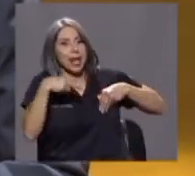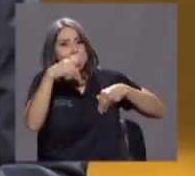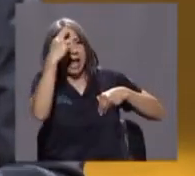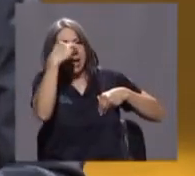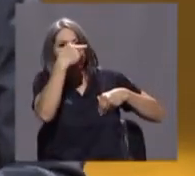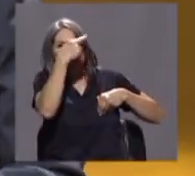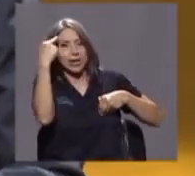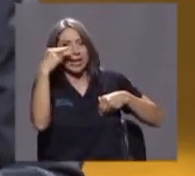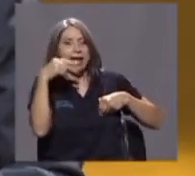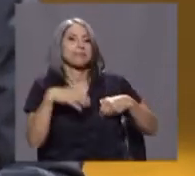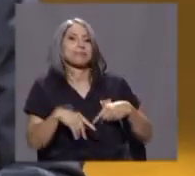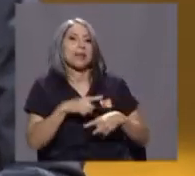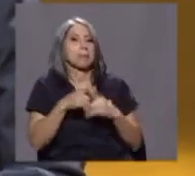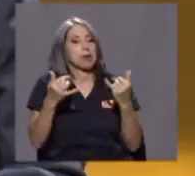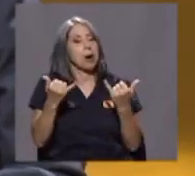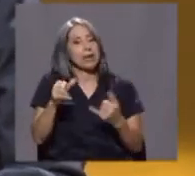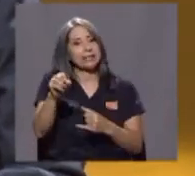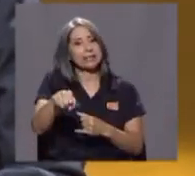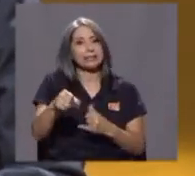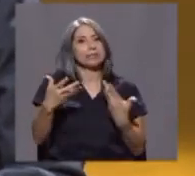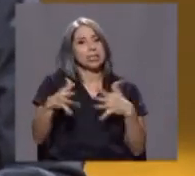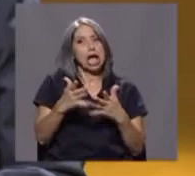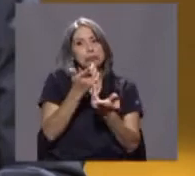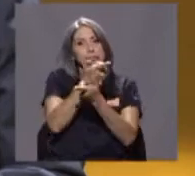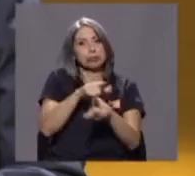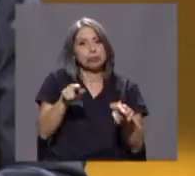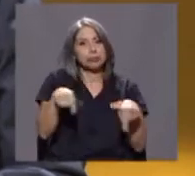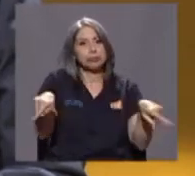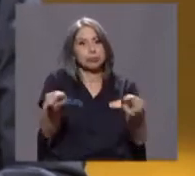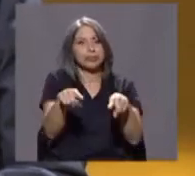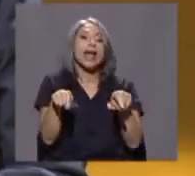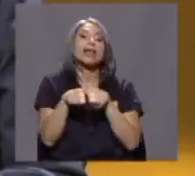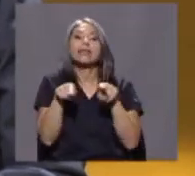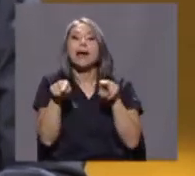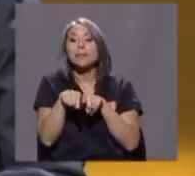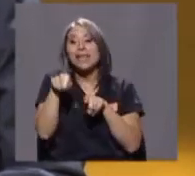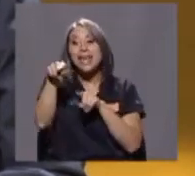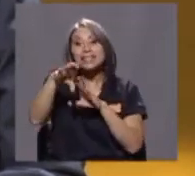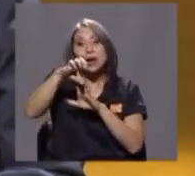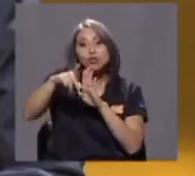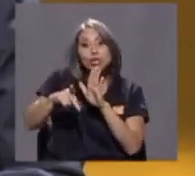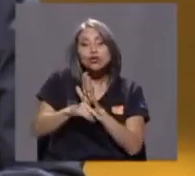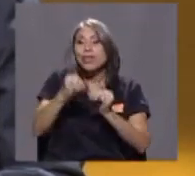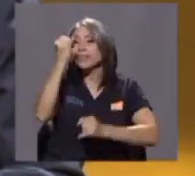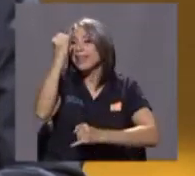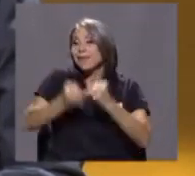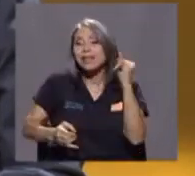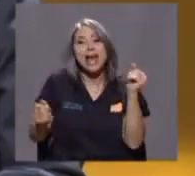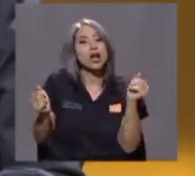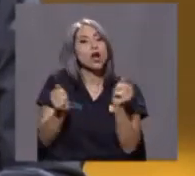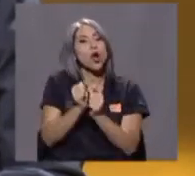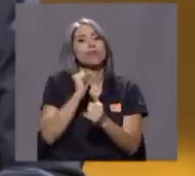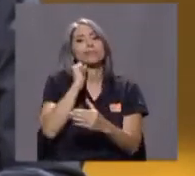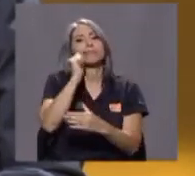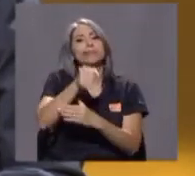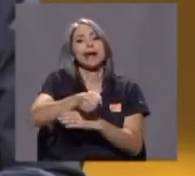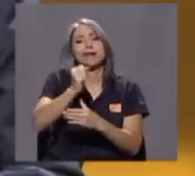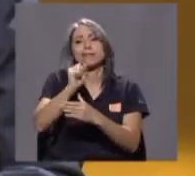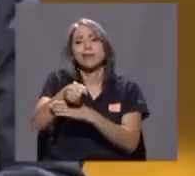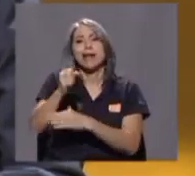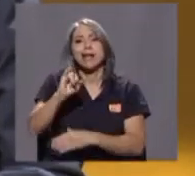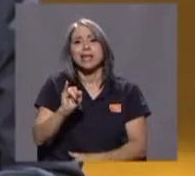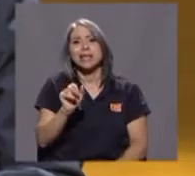fundamental. También esta Constitución termina con la Inquisición. Viene la abolición de la Inquisición, que